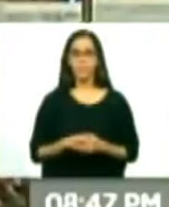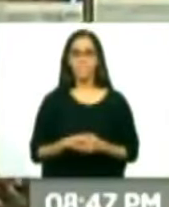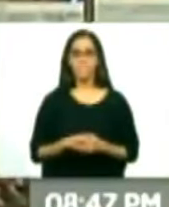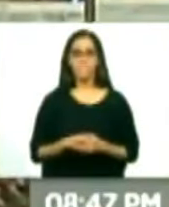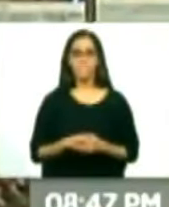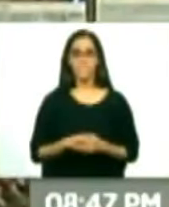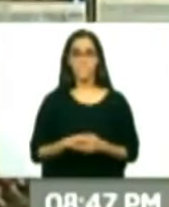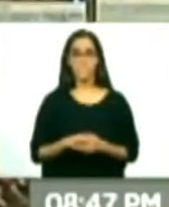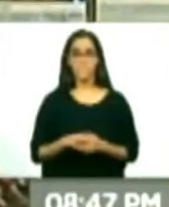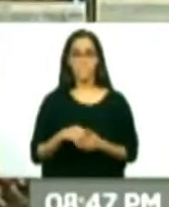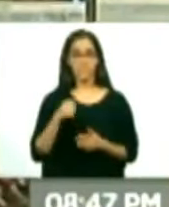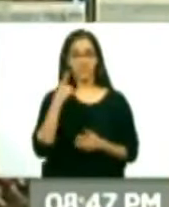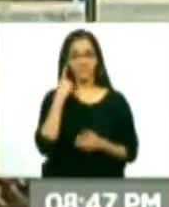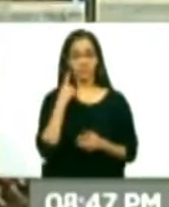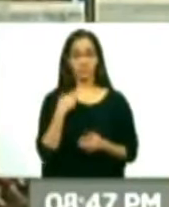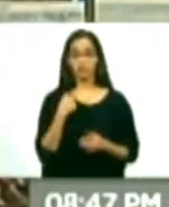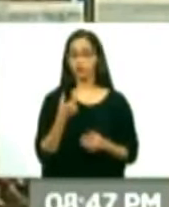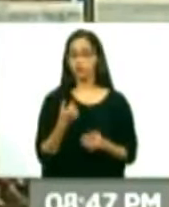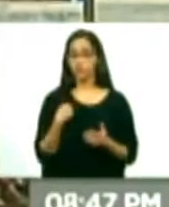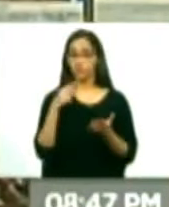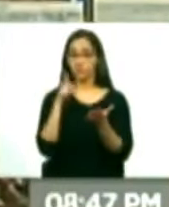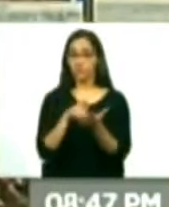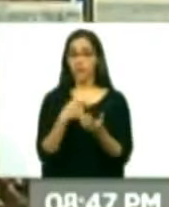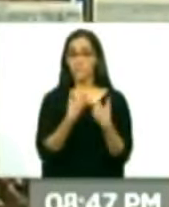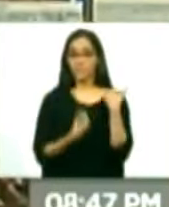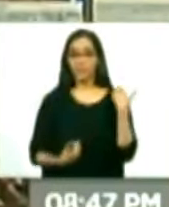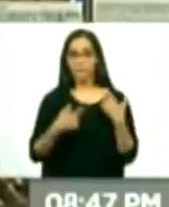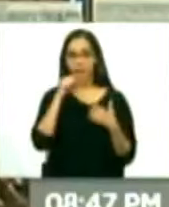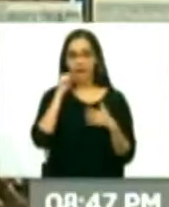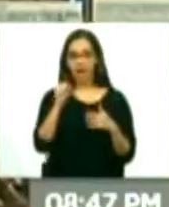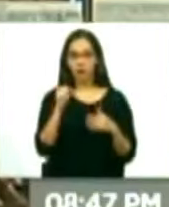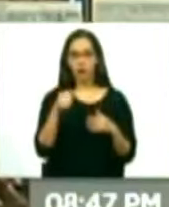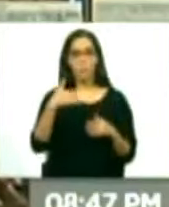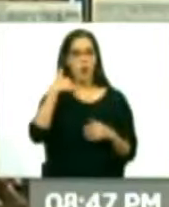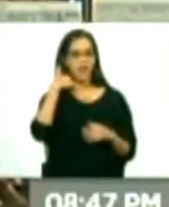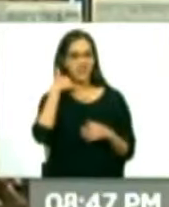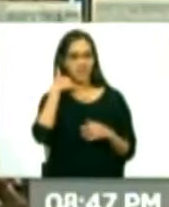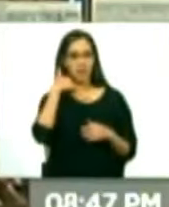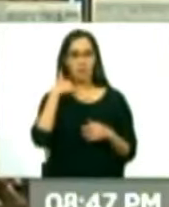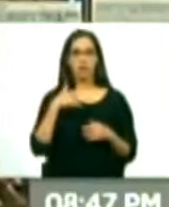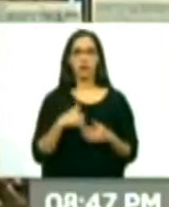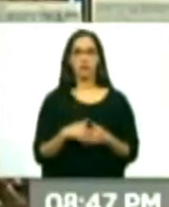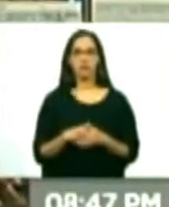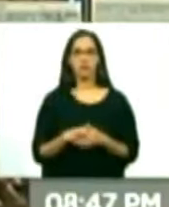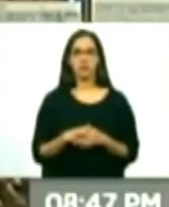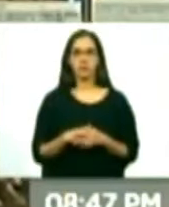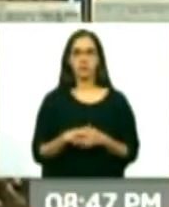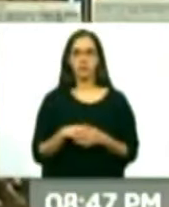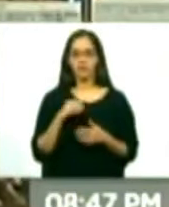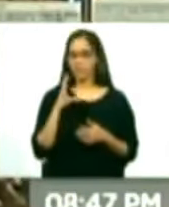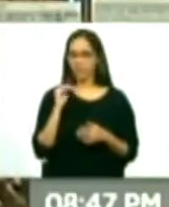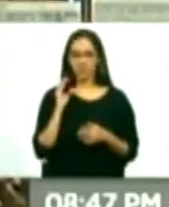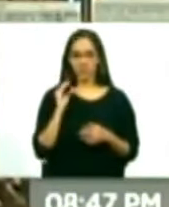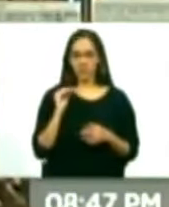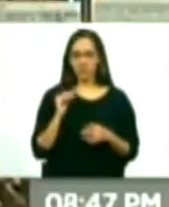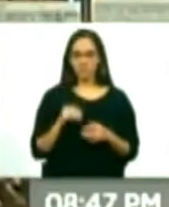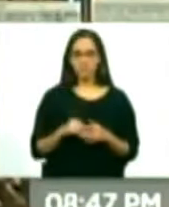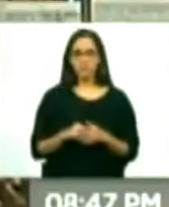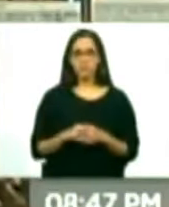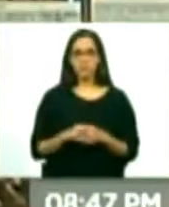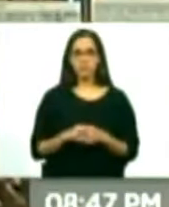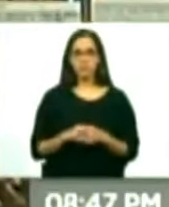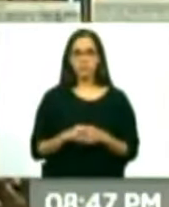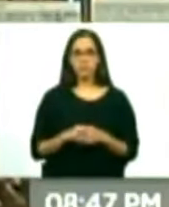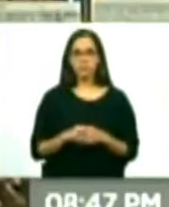Fíjense, recuerden cuando yo intervine con el presidente Maduro aquella vez por teléfono, ¿no? Que hablaban